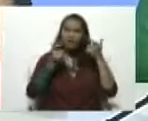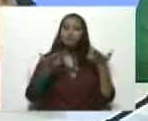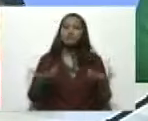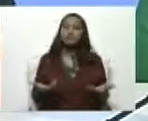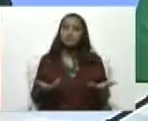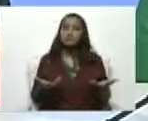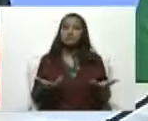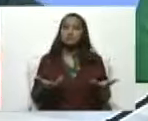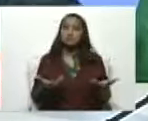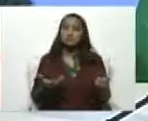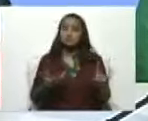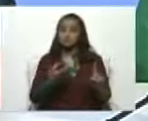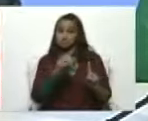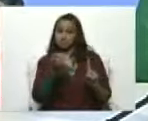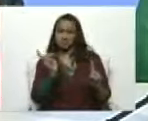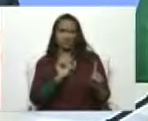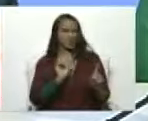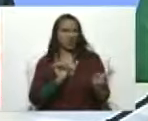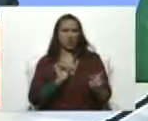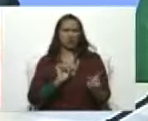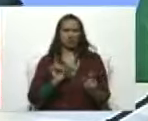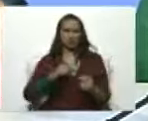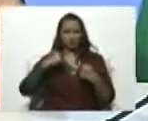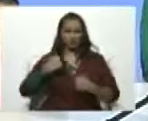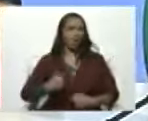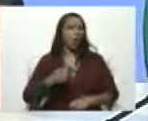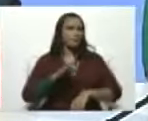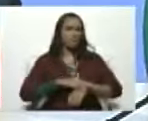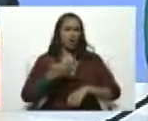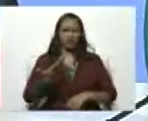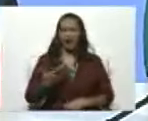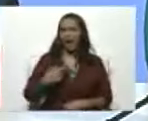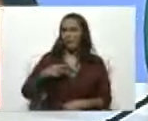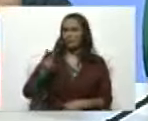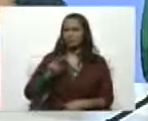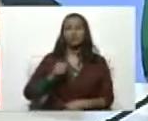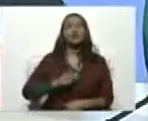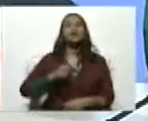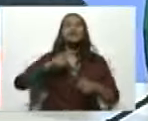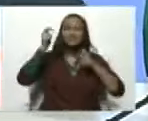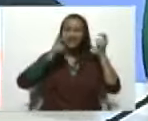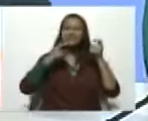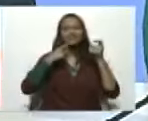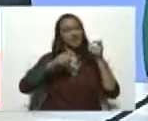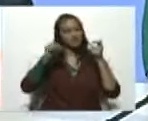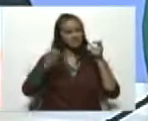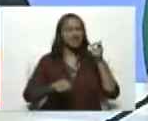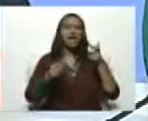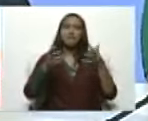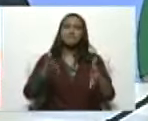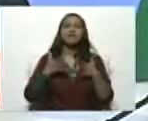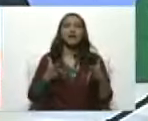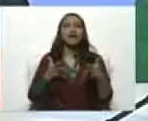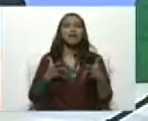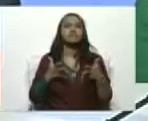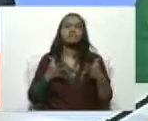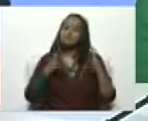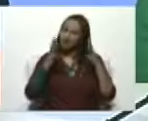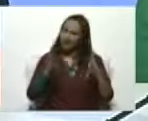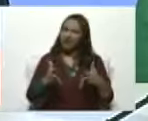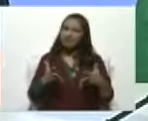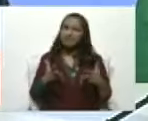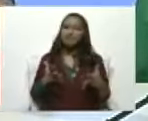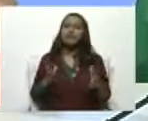Los puros le decían, no, solo aquí, porque no podemos aquí. No, comandante Chávez decía, hay que ganar. Hay que